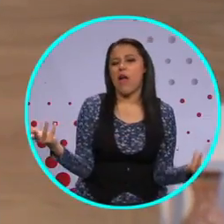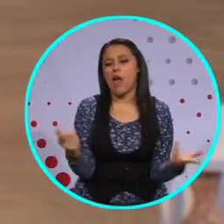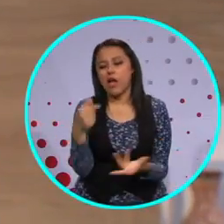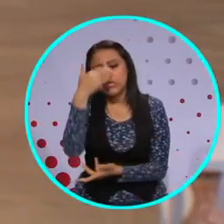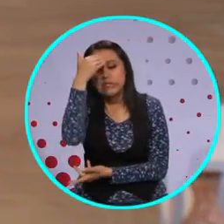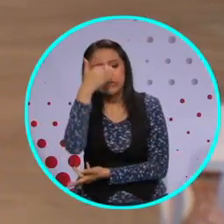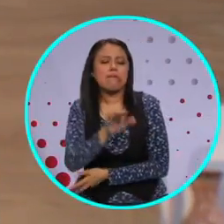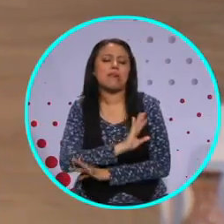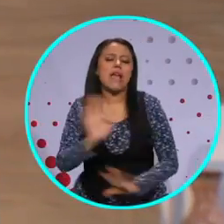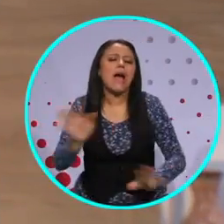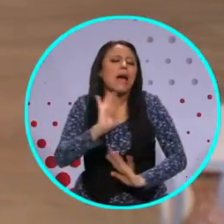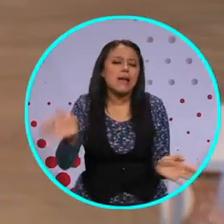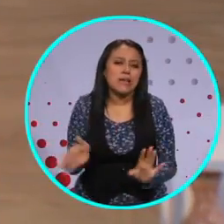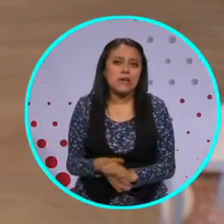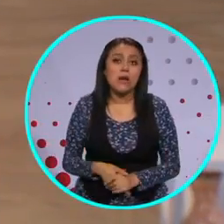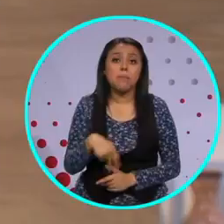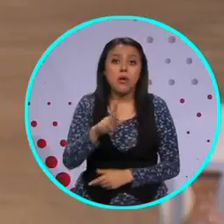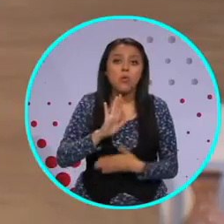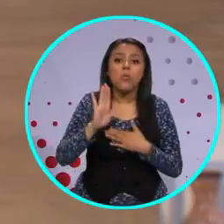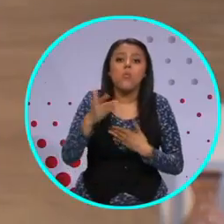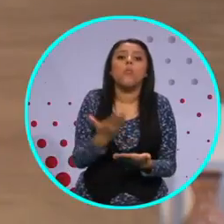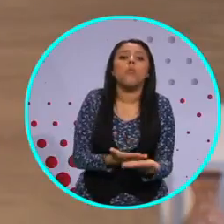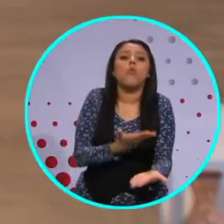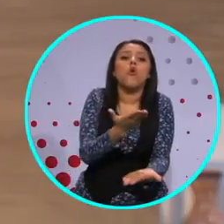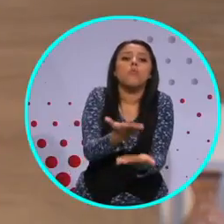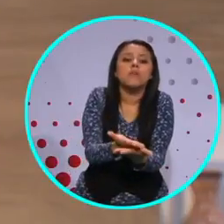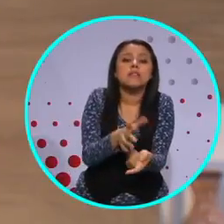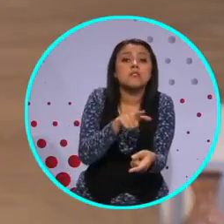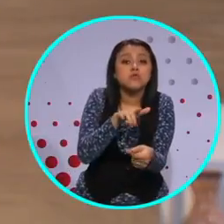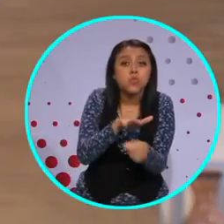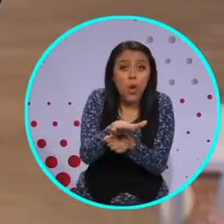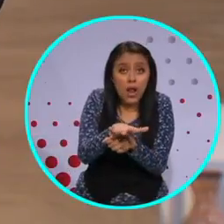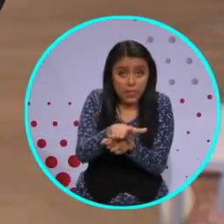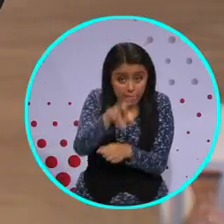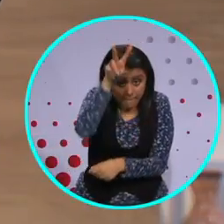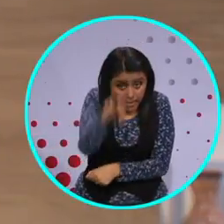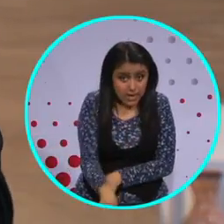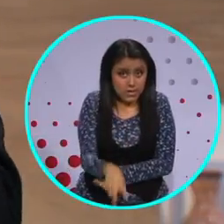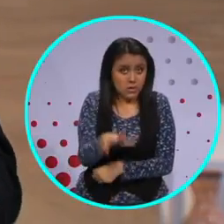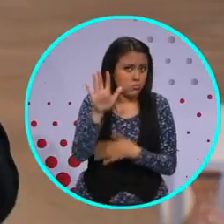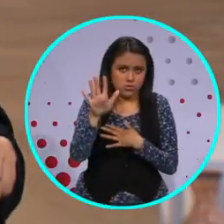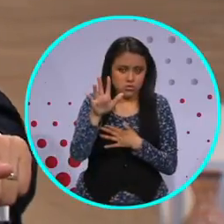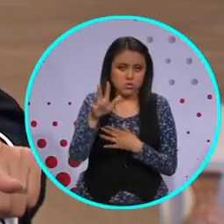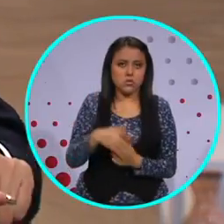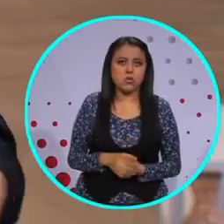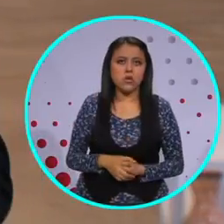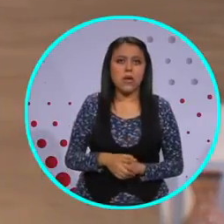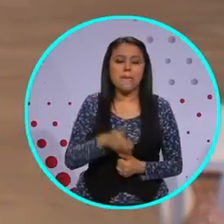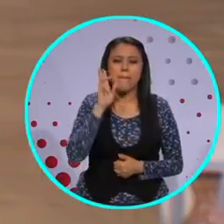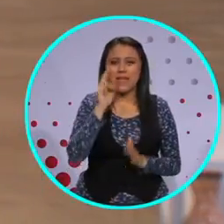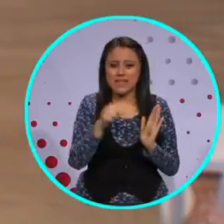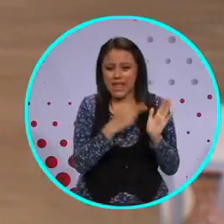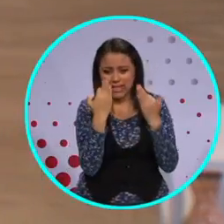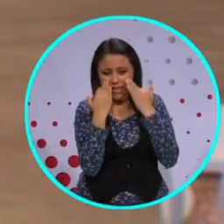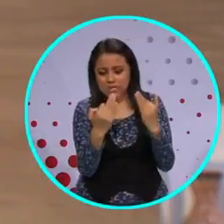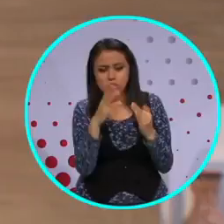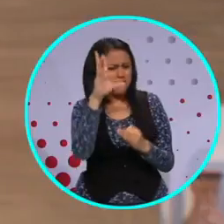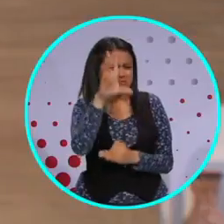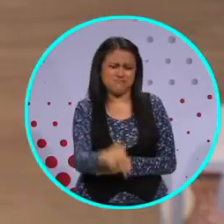todo para decir ya y las propuestas pero reales y no que me has firme de firme de testigo